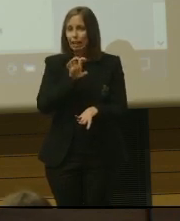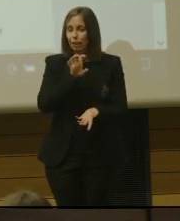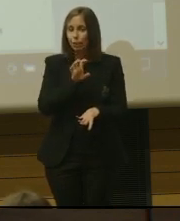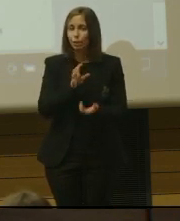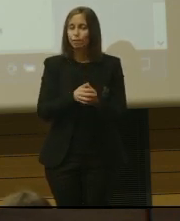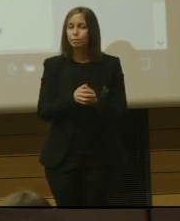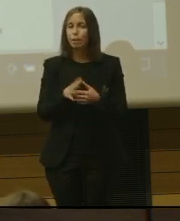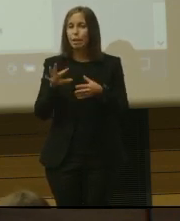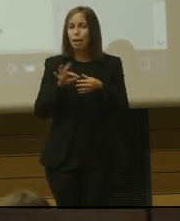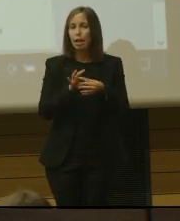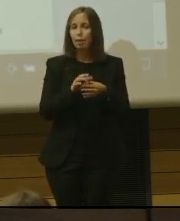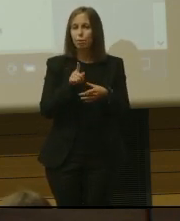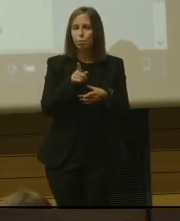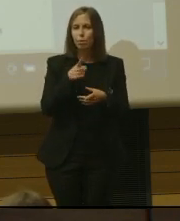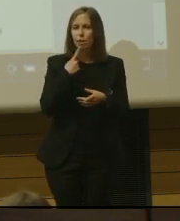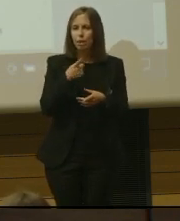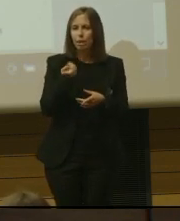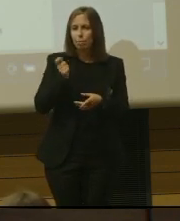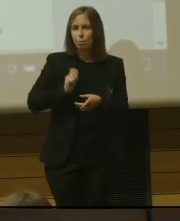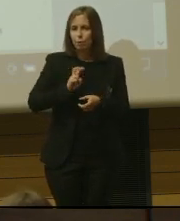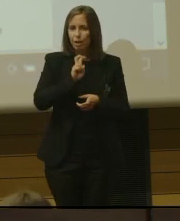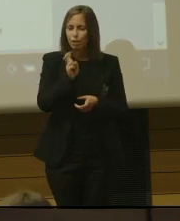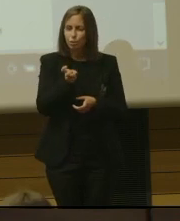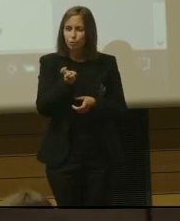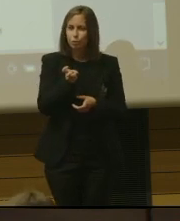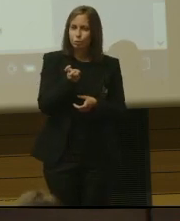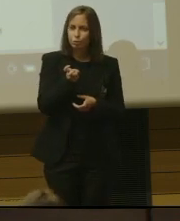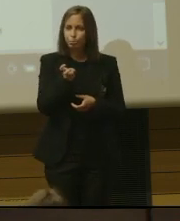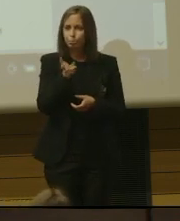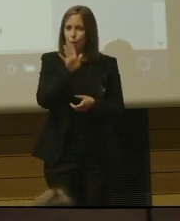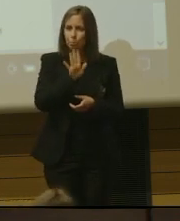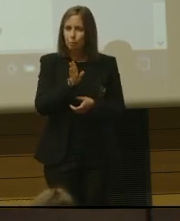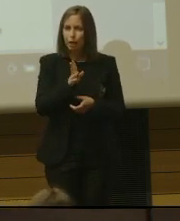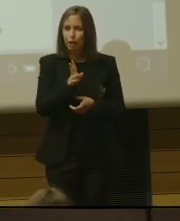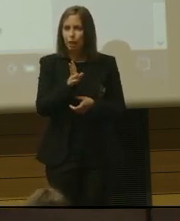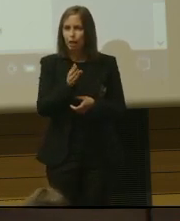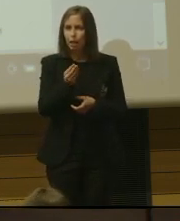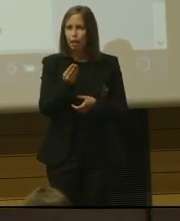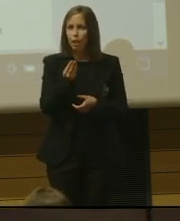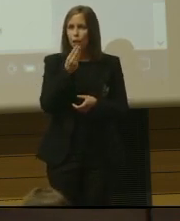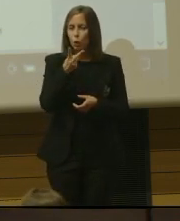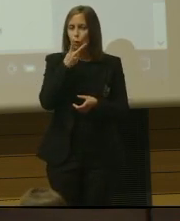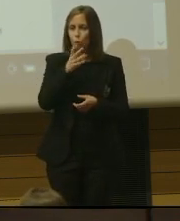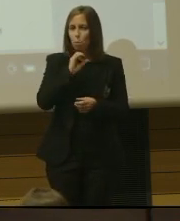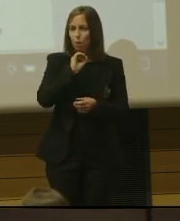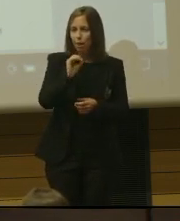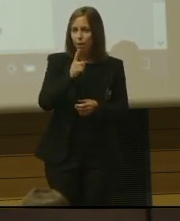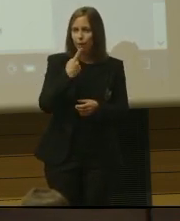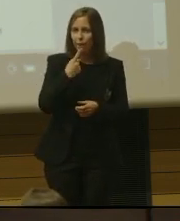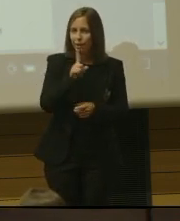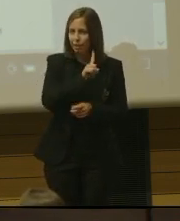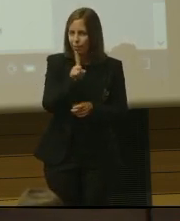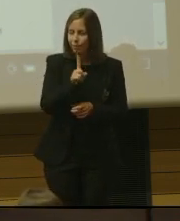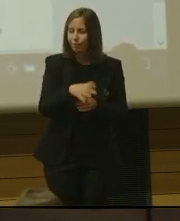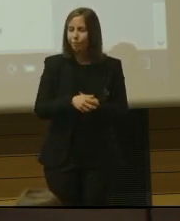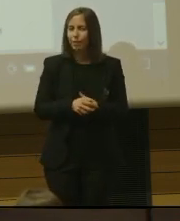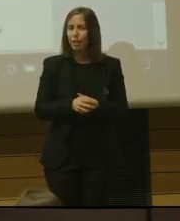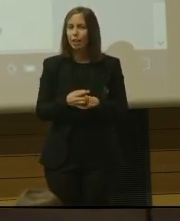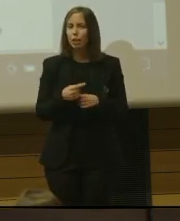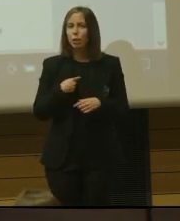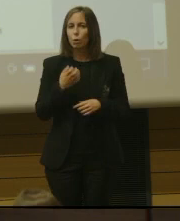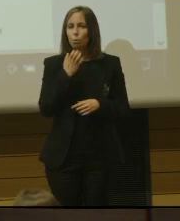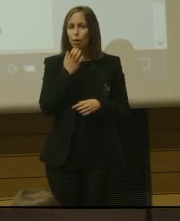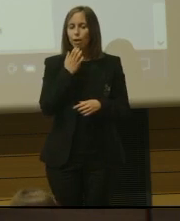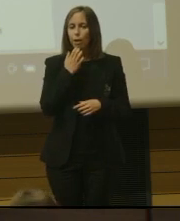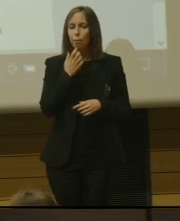que tú has dicho de otros profesionales, ¿no?, que no hablan del tolerancia cero. Yo, por ejemplo,